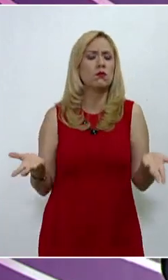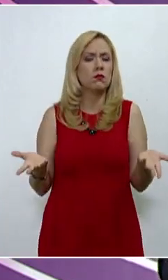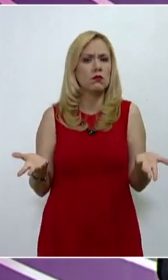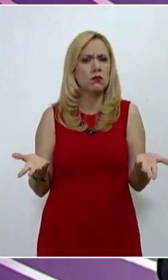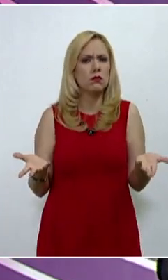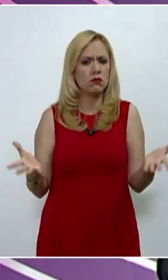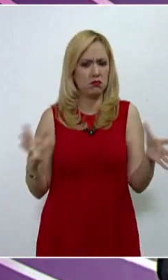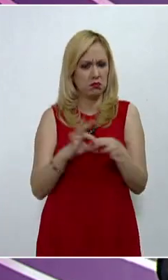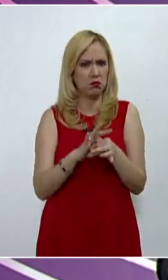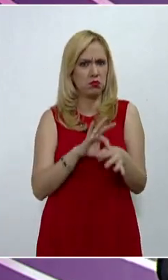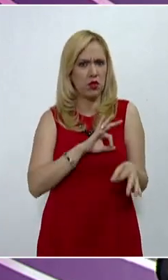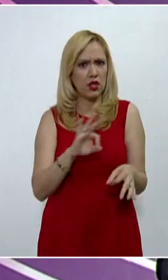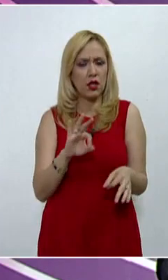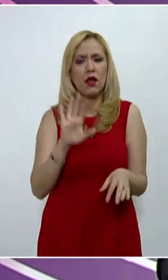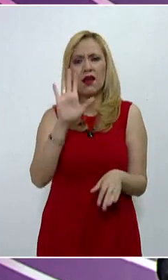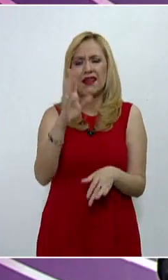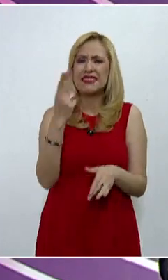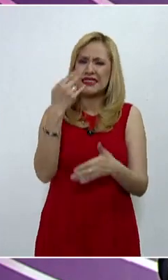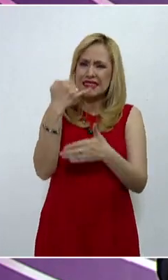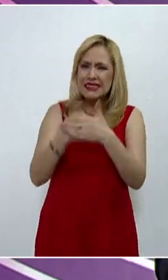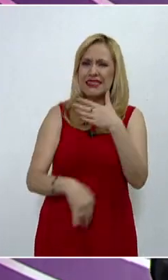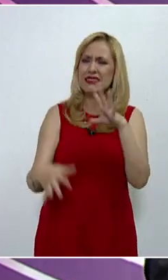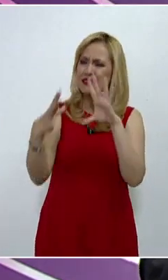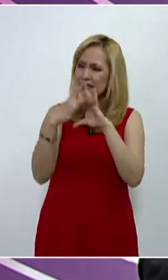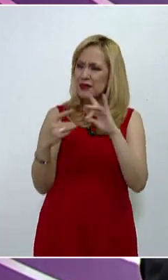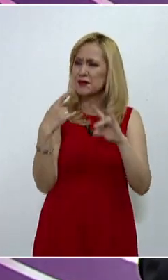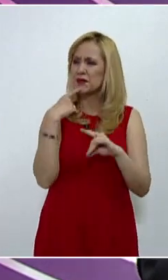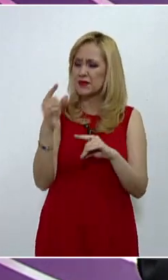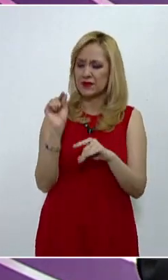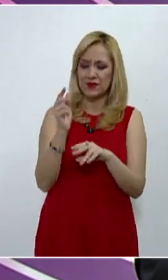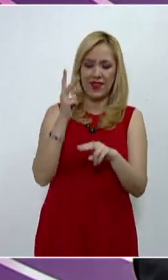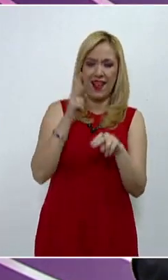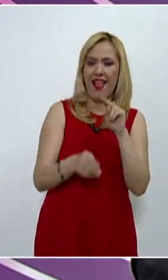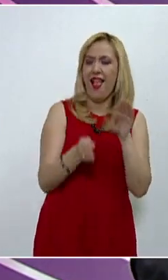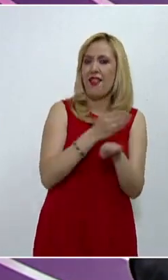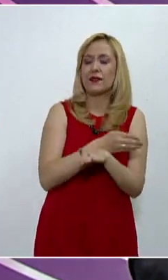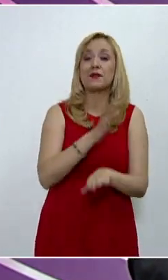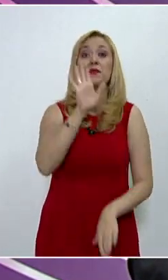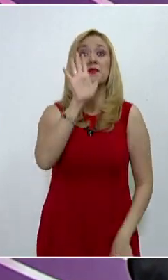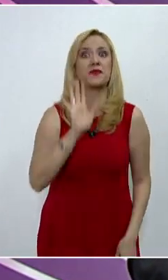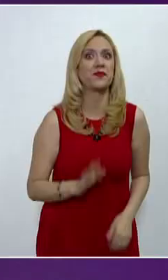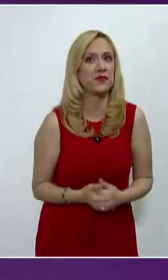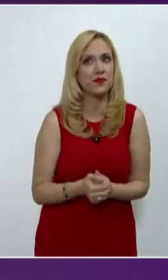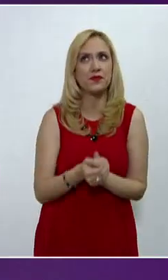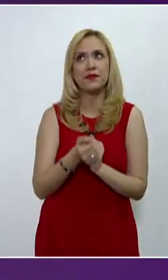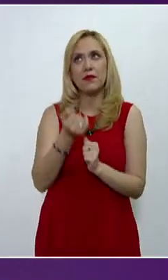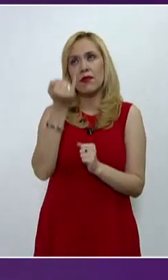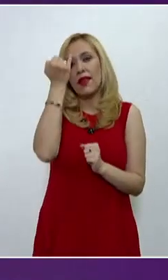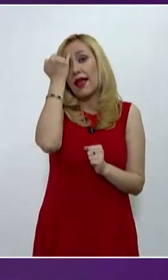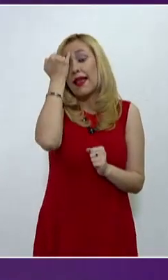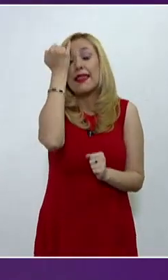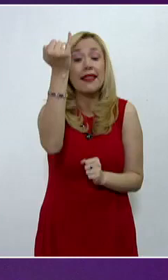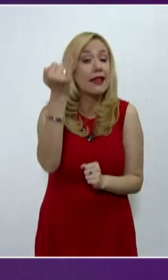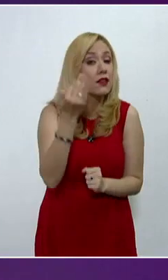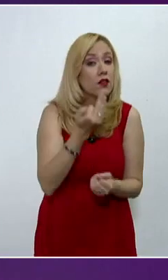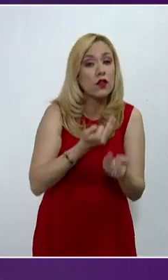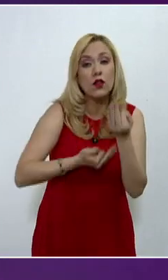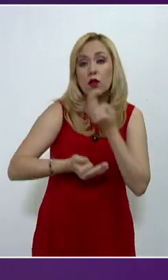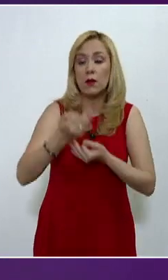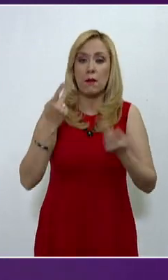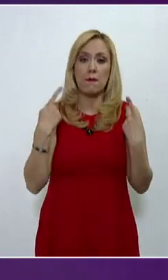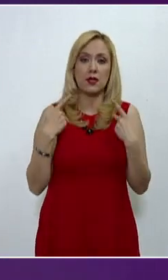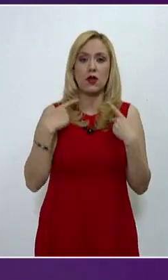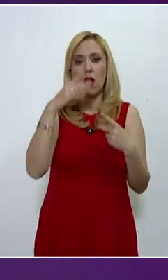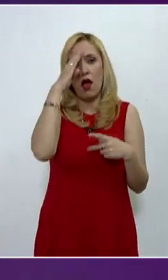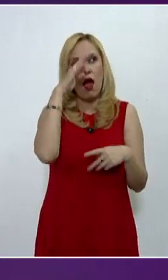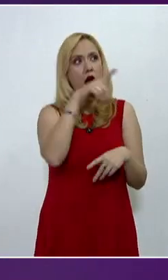abundas un poco más sobre este tema, Ernesto, que nos platicabas antes del corte? Justo esta idea de que una tercera parte de la gente que está en